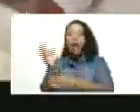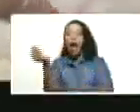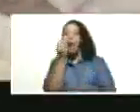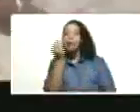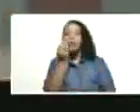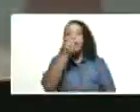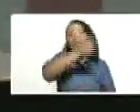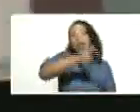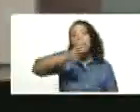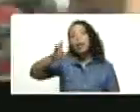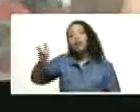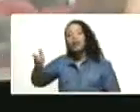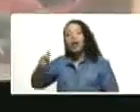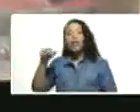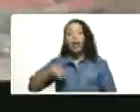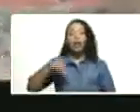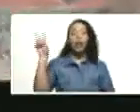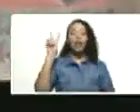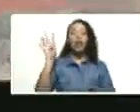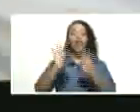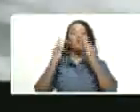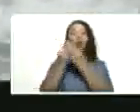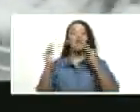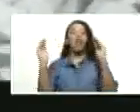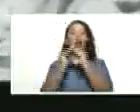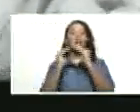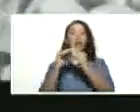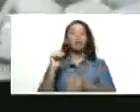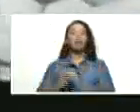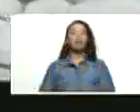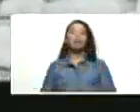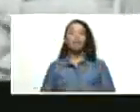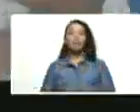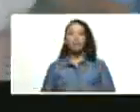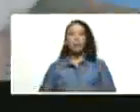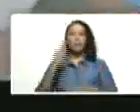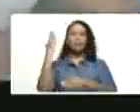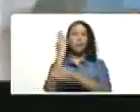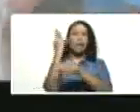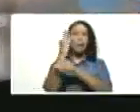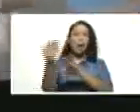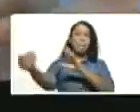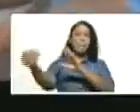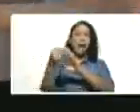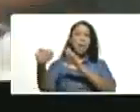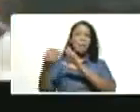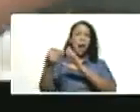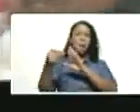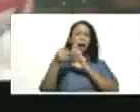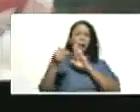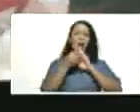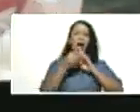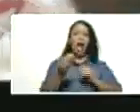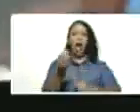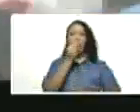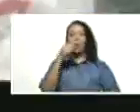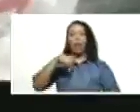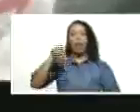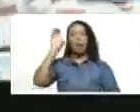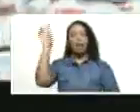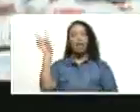alimentaria del pueblo, de la familia, del hogar. Las sanciones criminales contra los alimentos del país